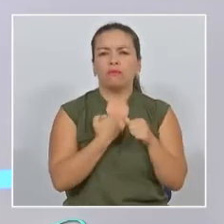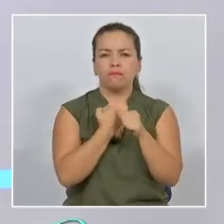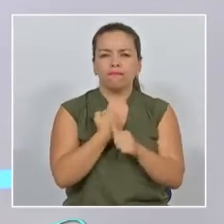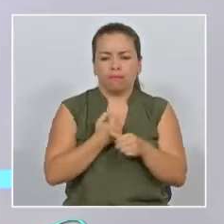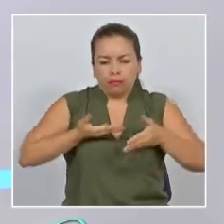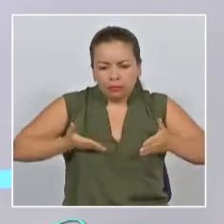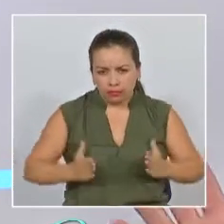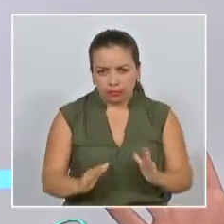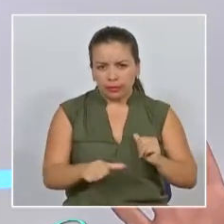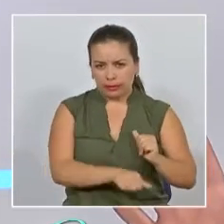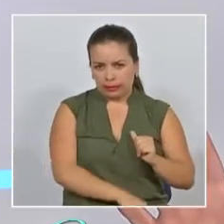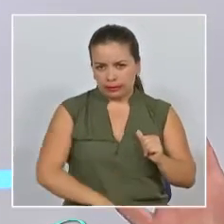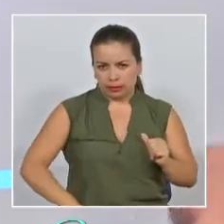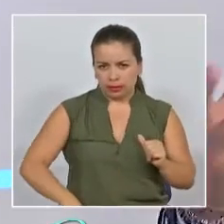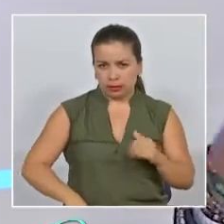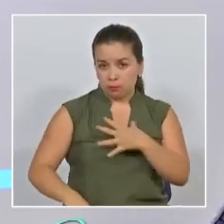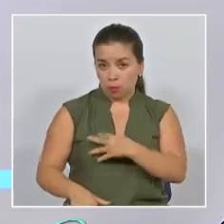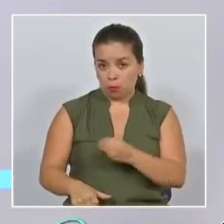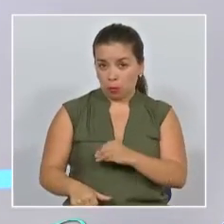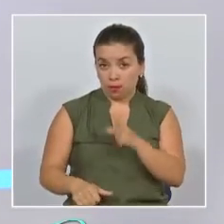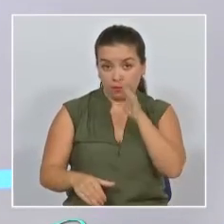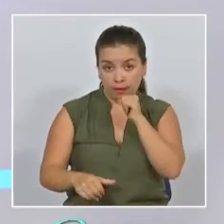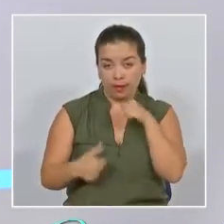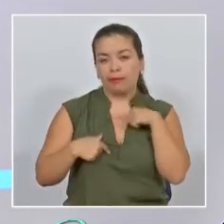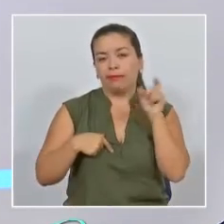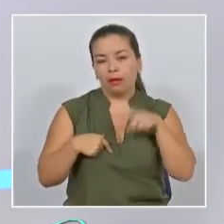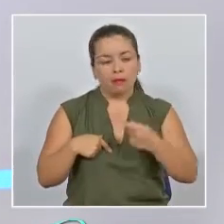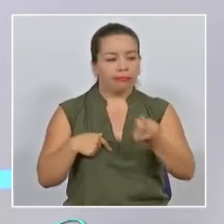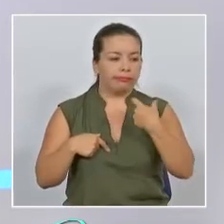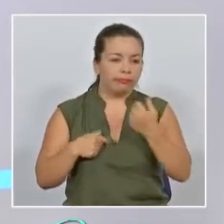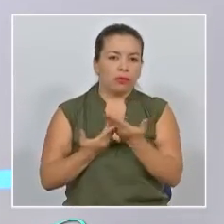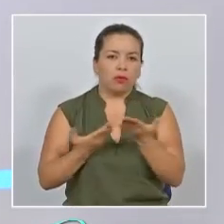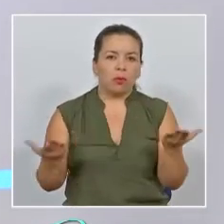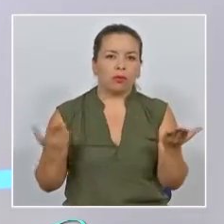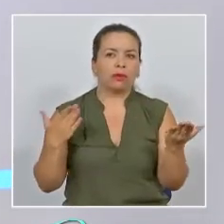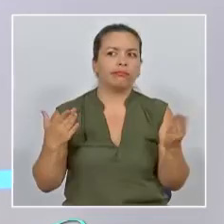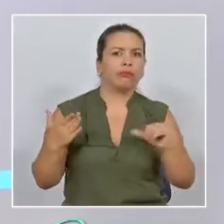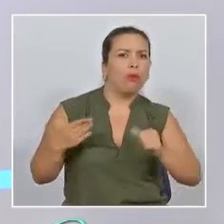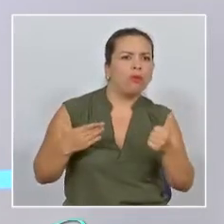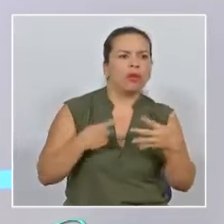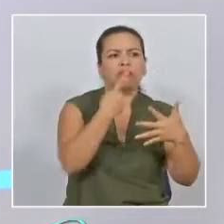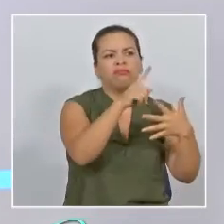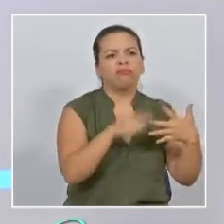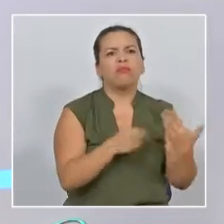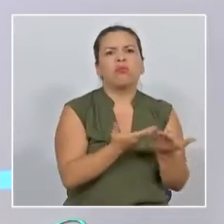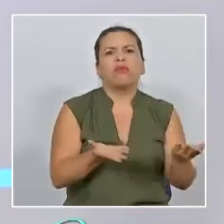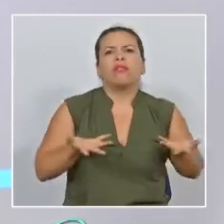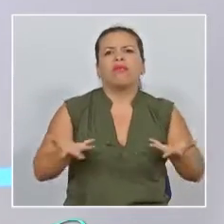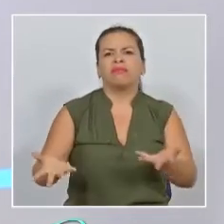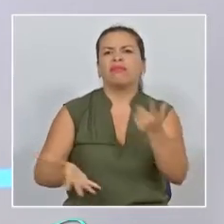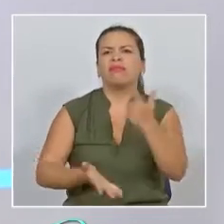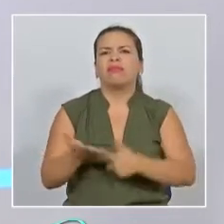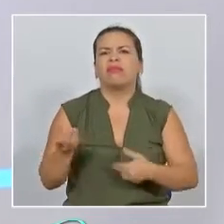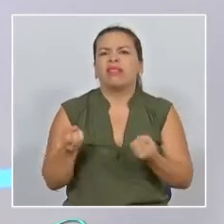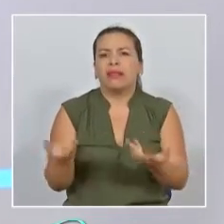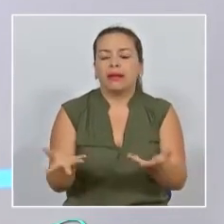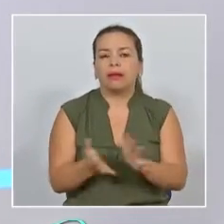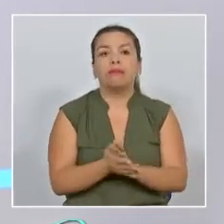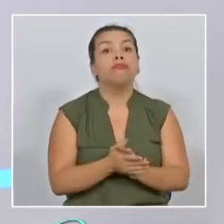intensivos? No hay leche materna, por tanto antibiótico y demás. ¿Qué otras opciones? Entonces alguien decía, no, hay que unas